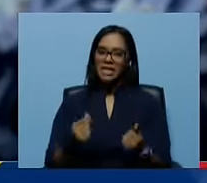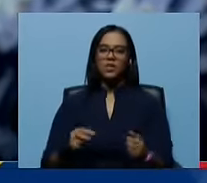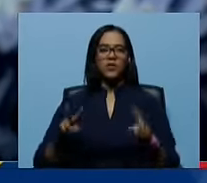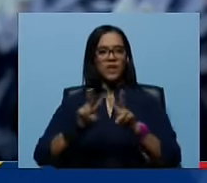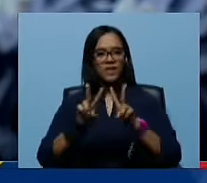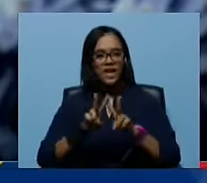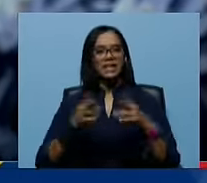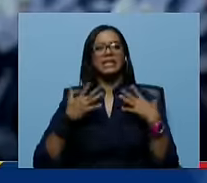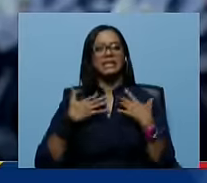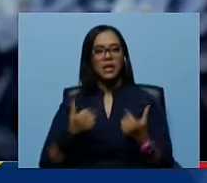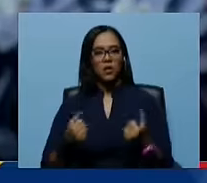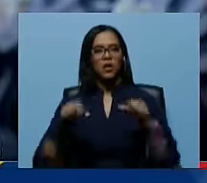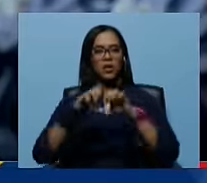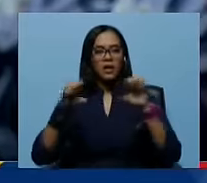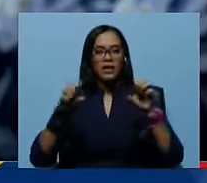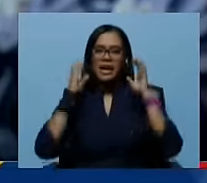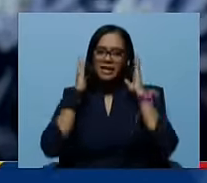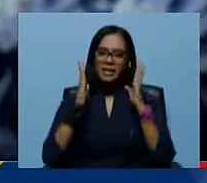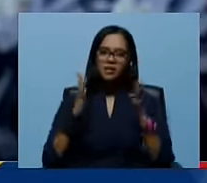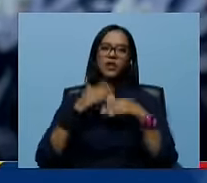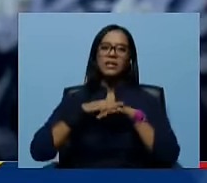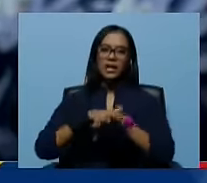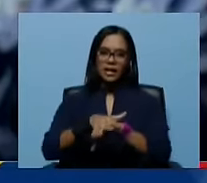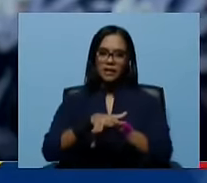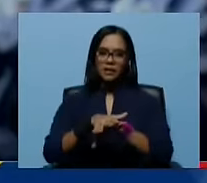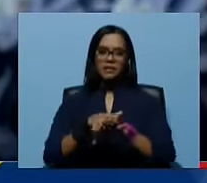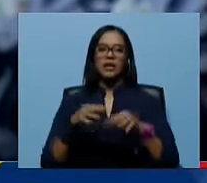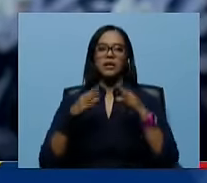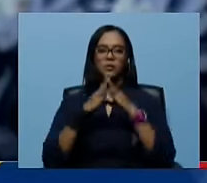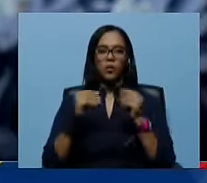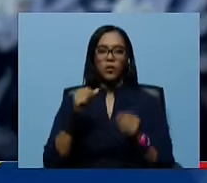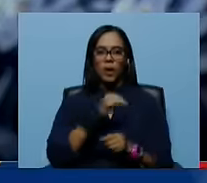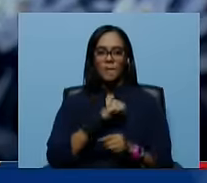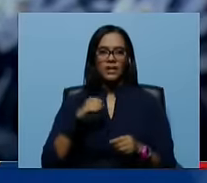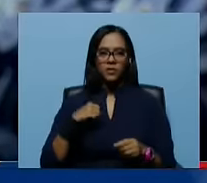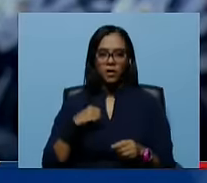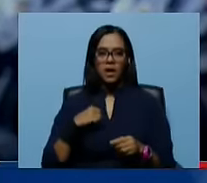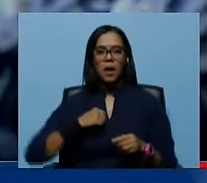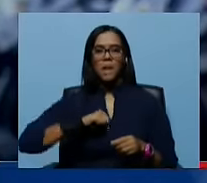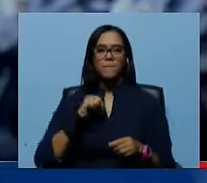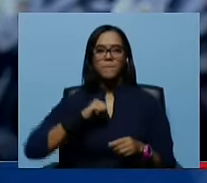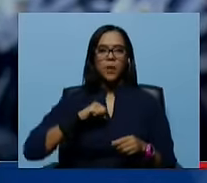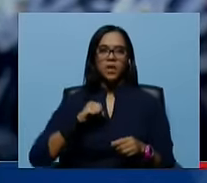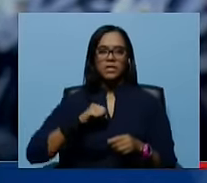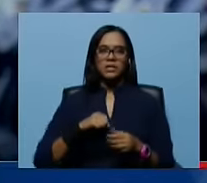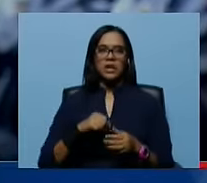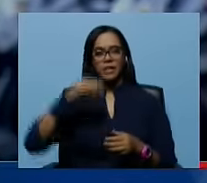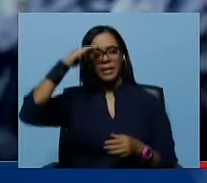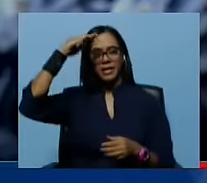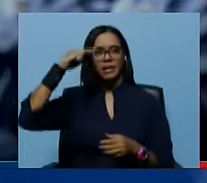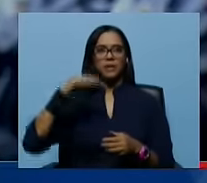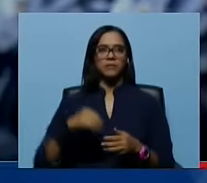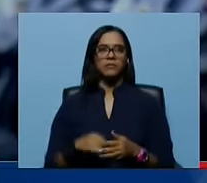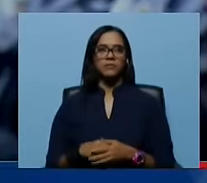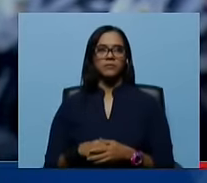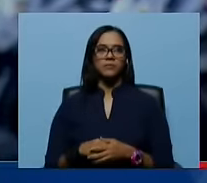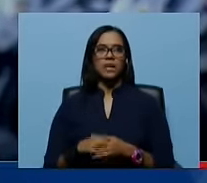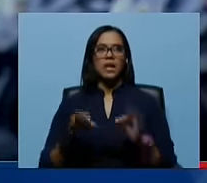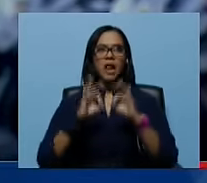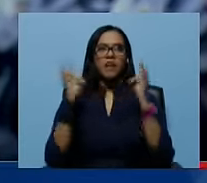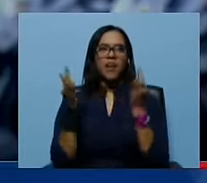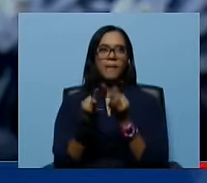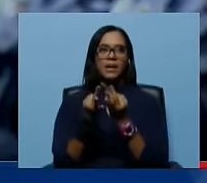salud, educación y atención integral del bienestar de todo el personal policial y militar, de la